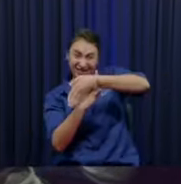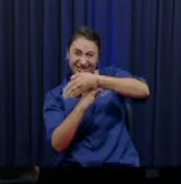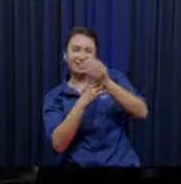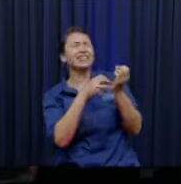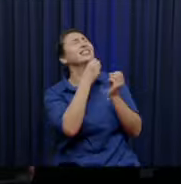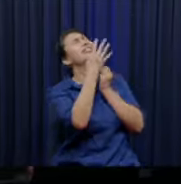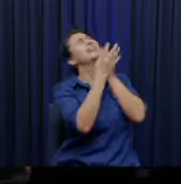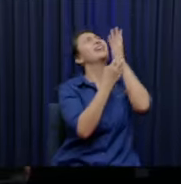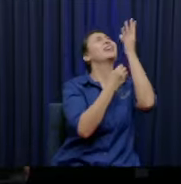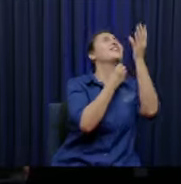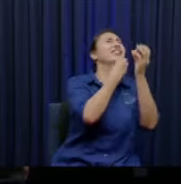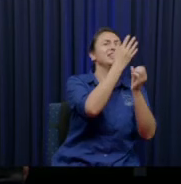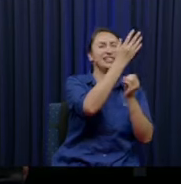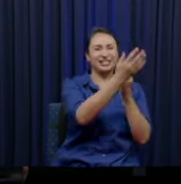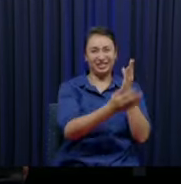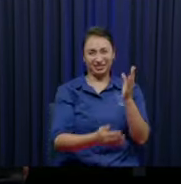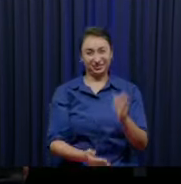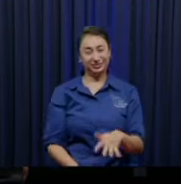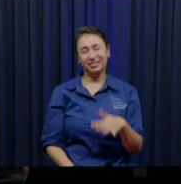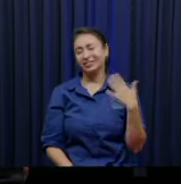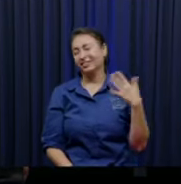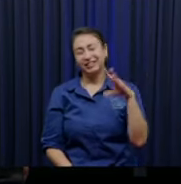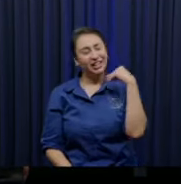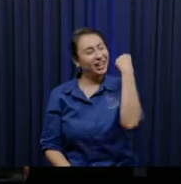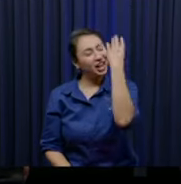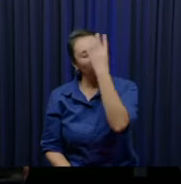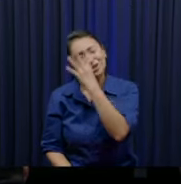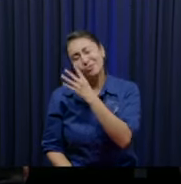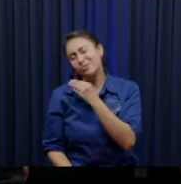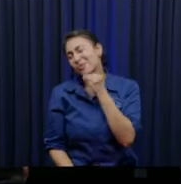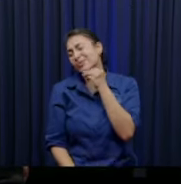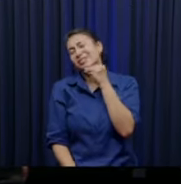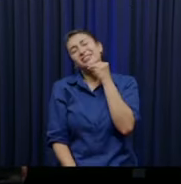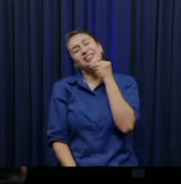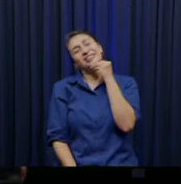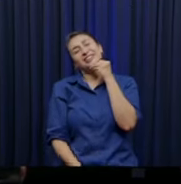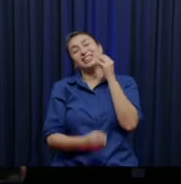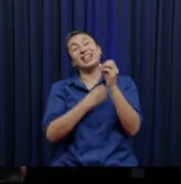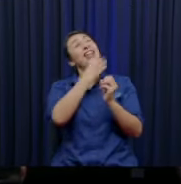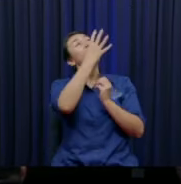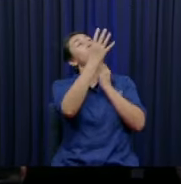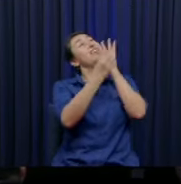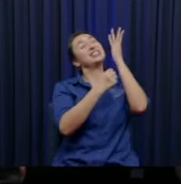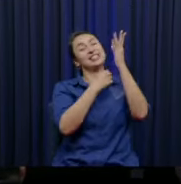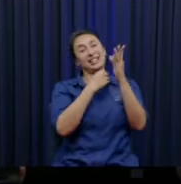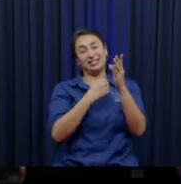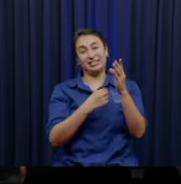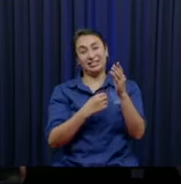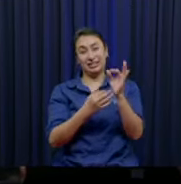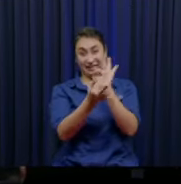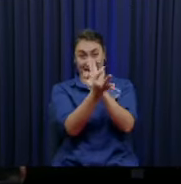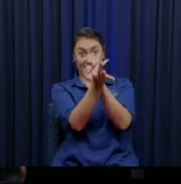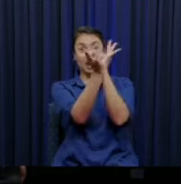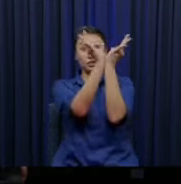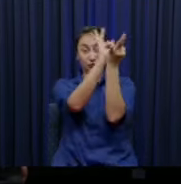Dios mío. Qué cosa más linda la alabanza. La música transforma.